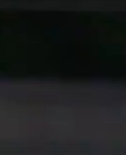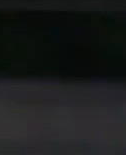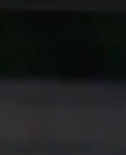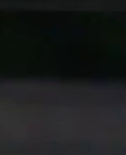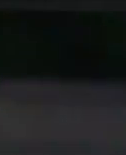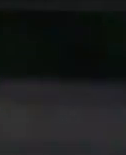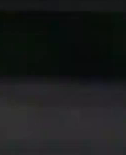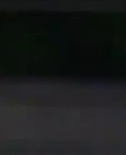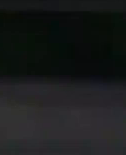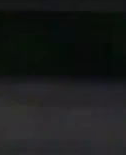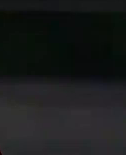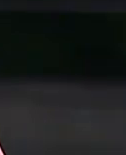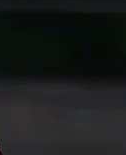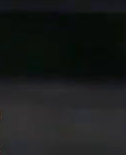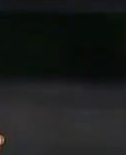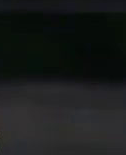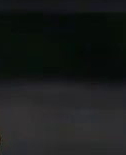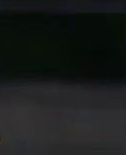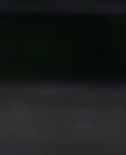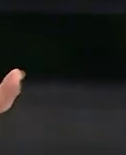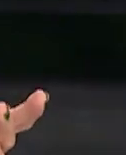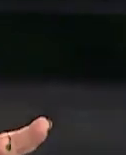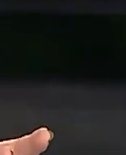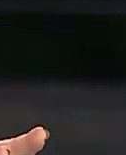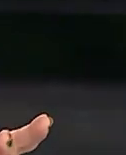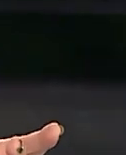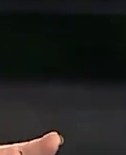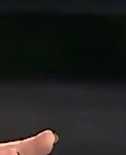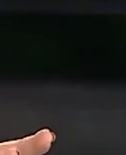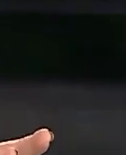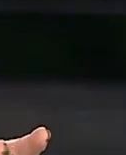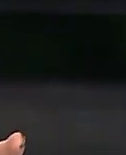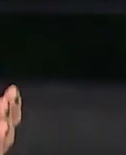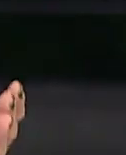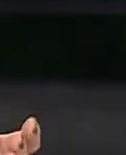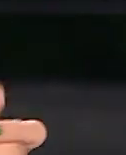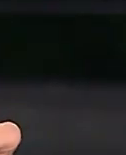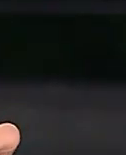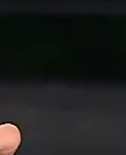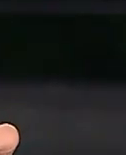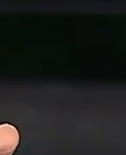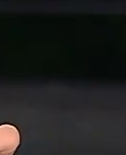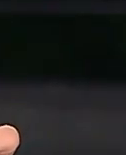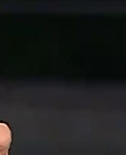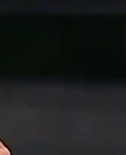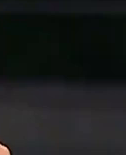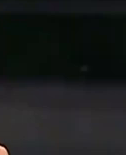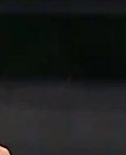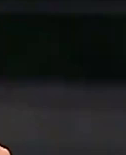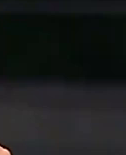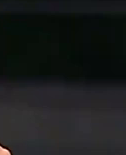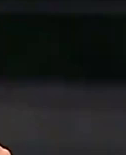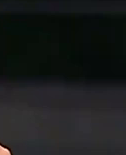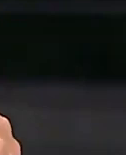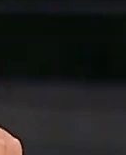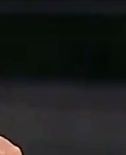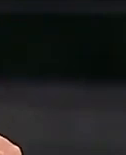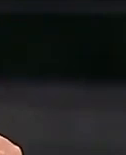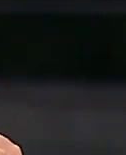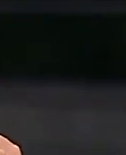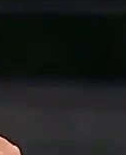obligaciones urbanísticas, pero hay unas herramientas que permiten facilitar el desarrollo de los proyectos y son en buena parte